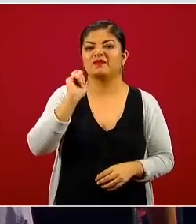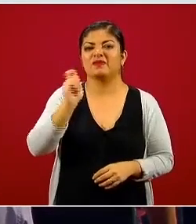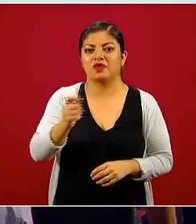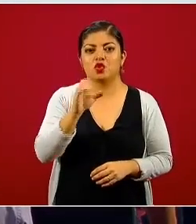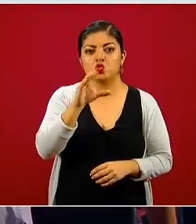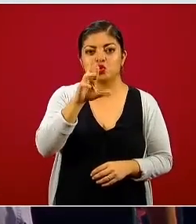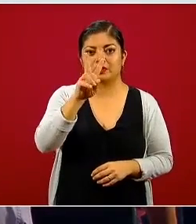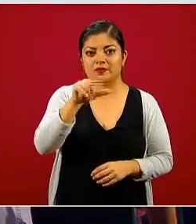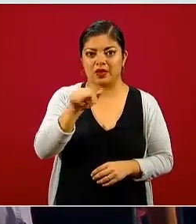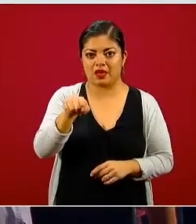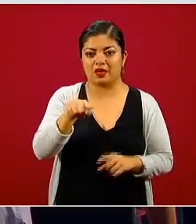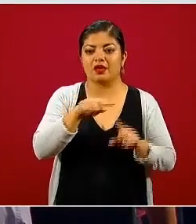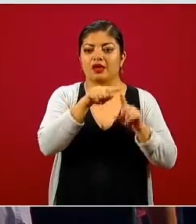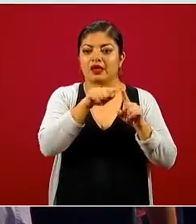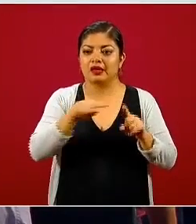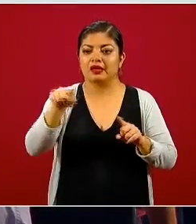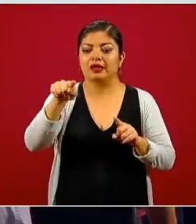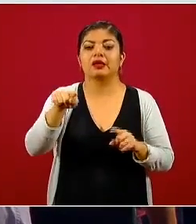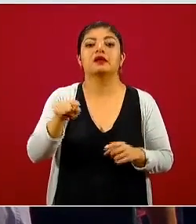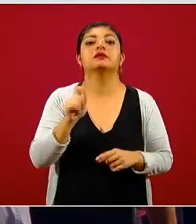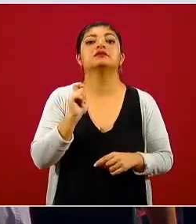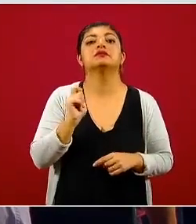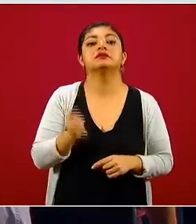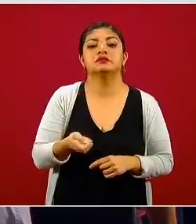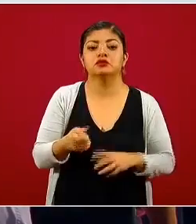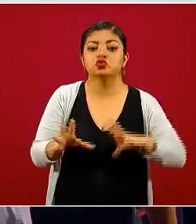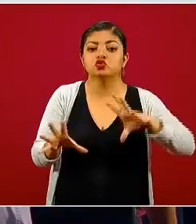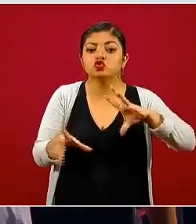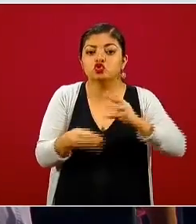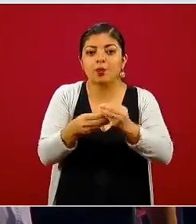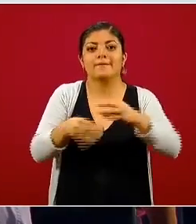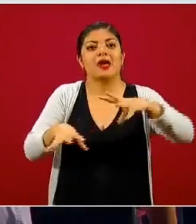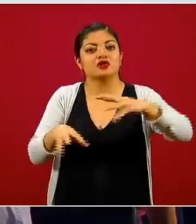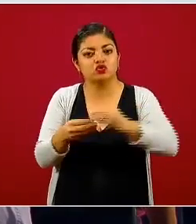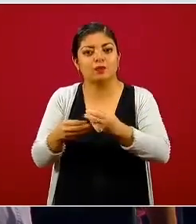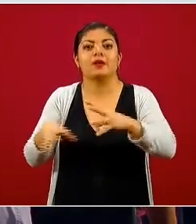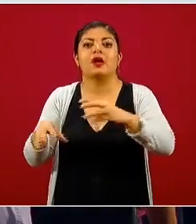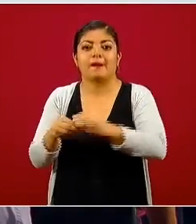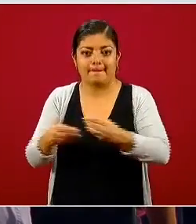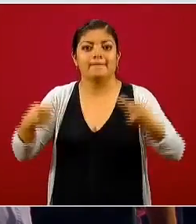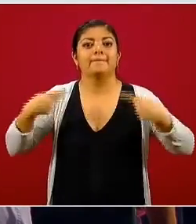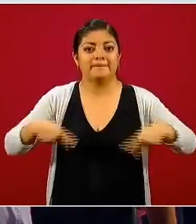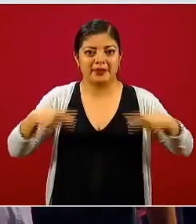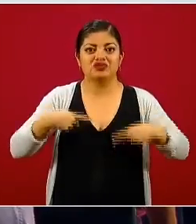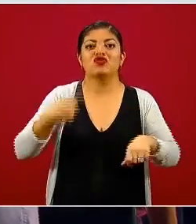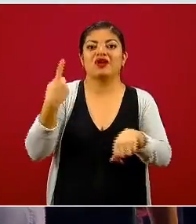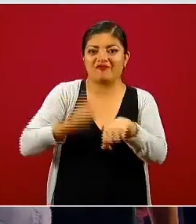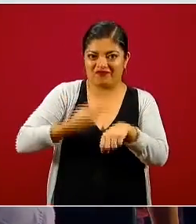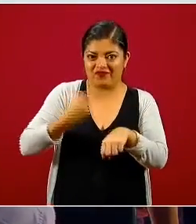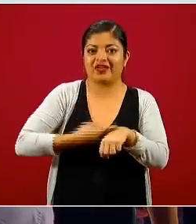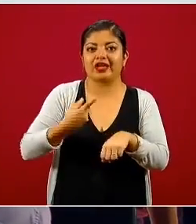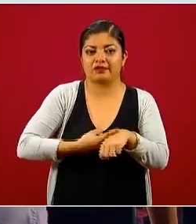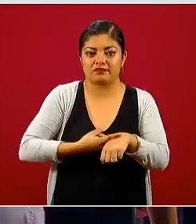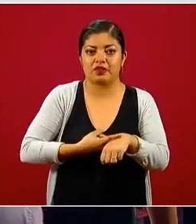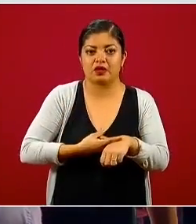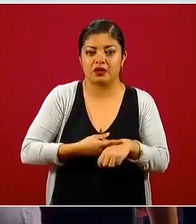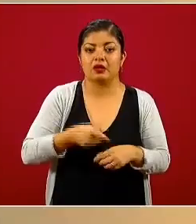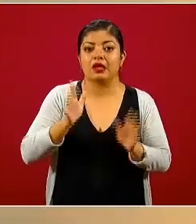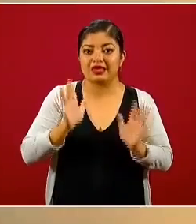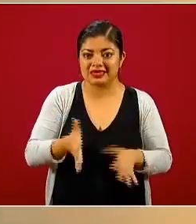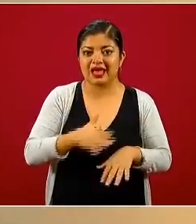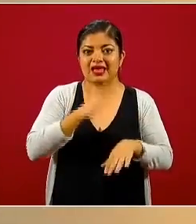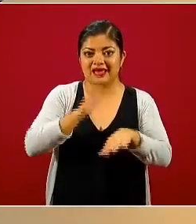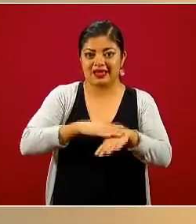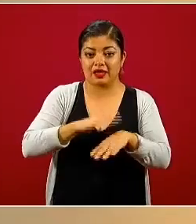curva que va sumando la cantidad de personas enfermas que se notifican y